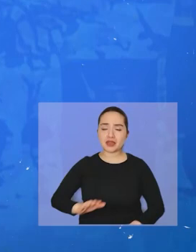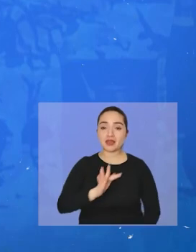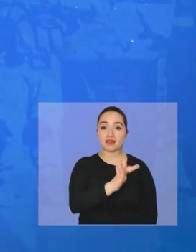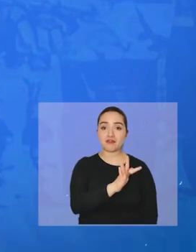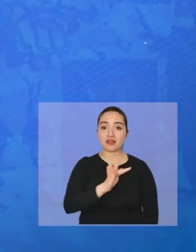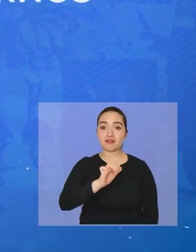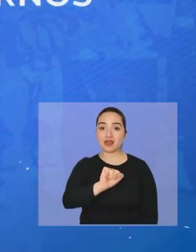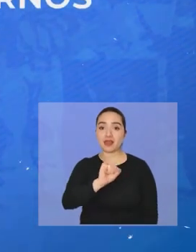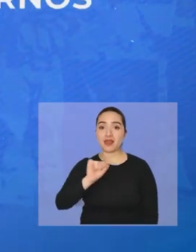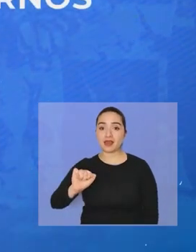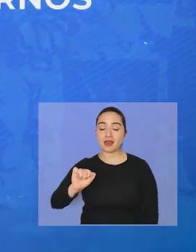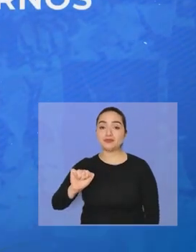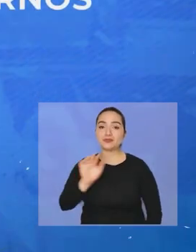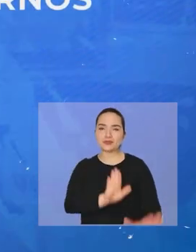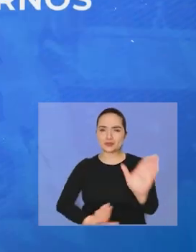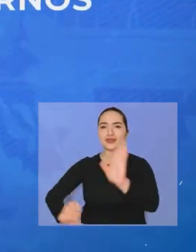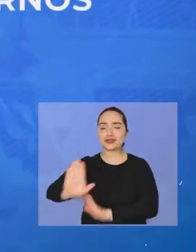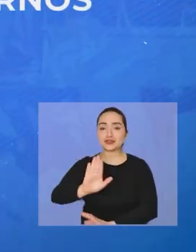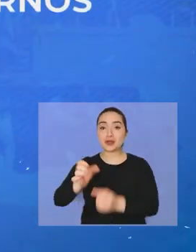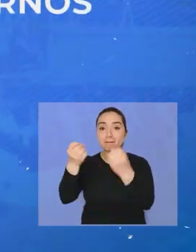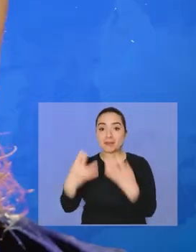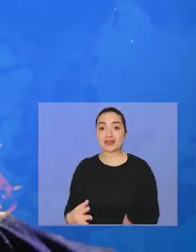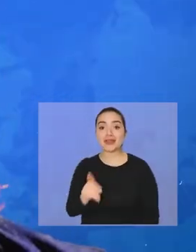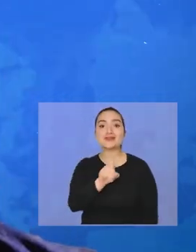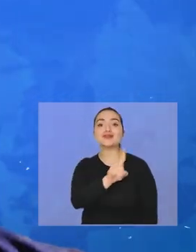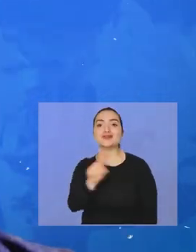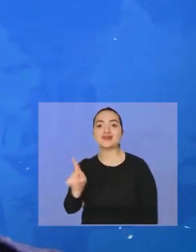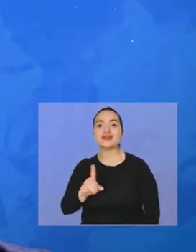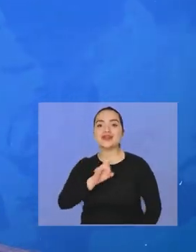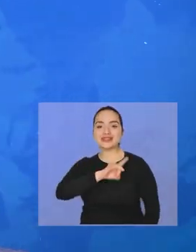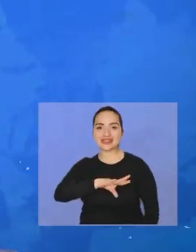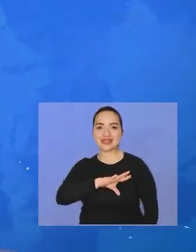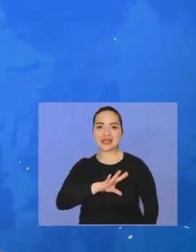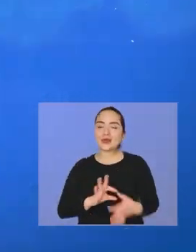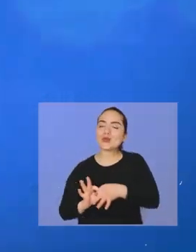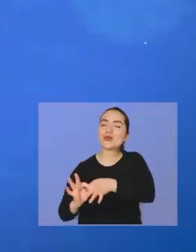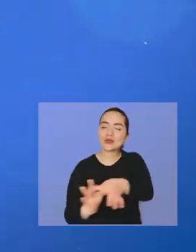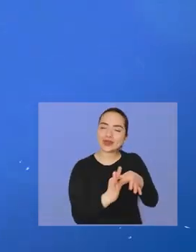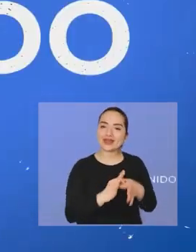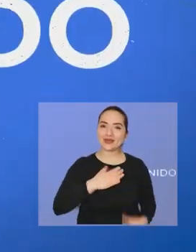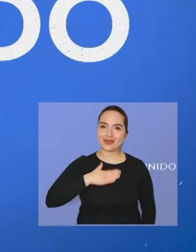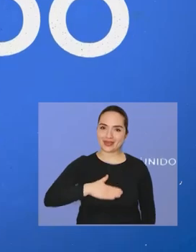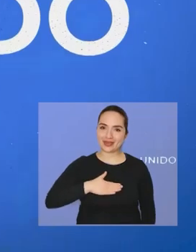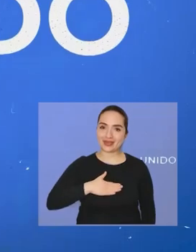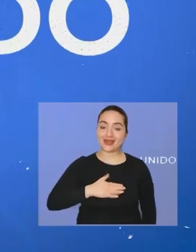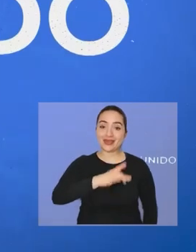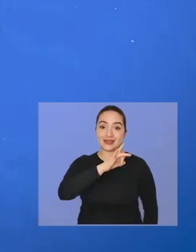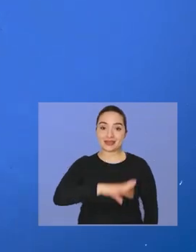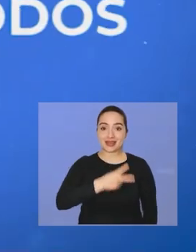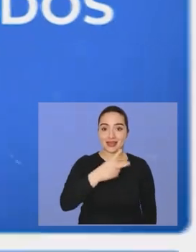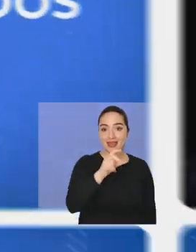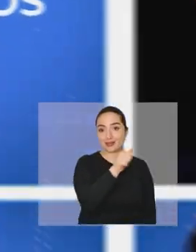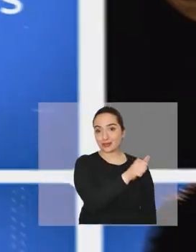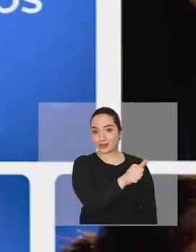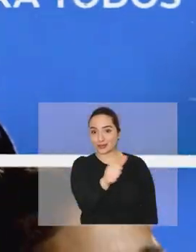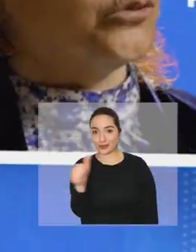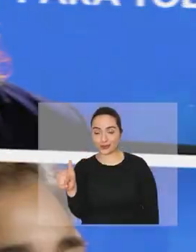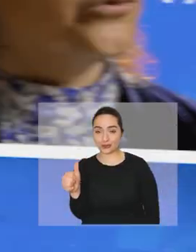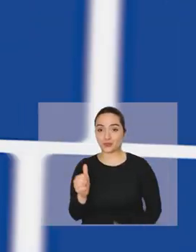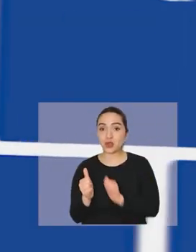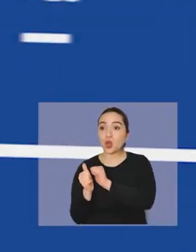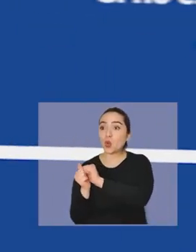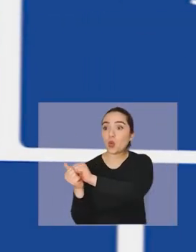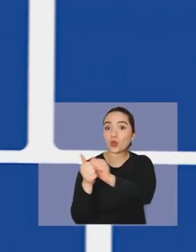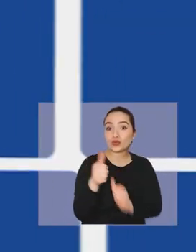Nuestras Fuerzas Armadas están para protegernos. No deberíamos desaprovecharlos, porque quiero un Chile unido, un Chile para